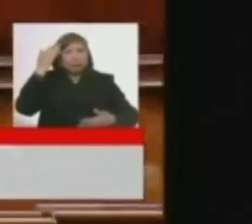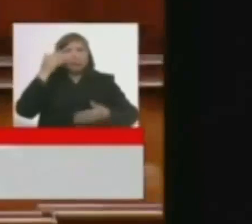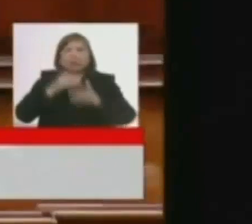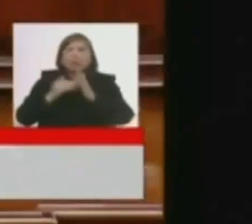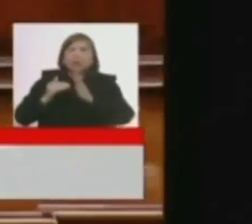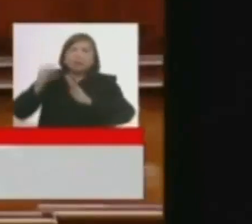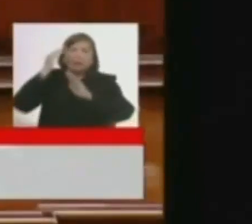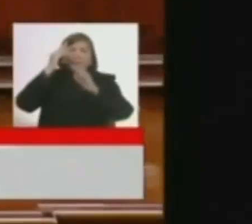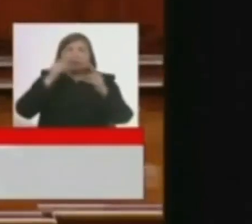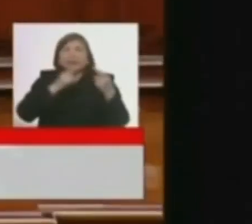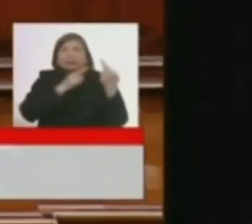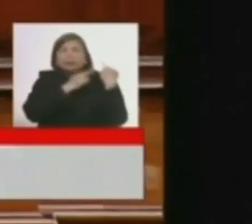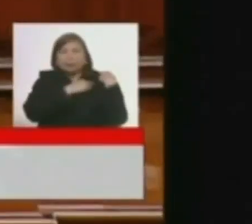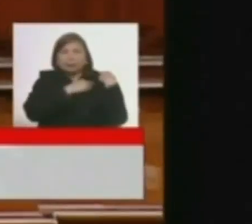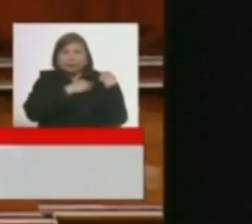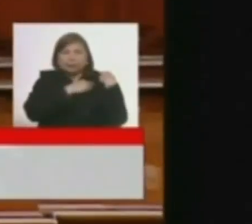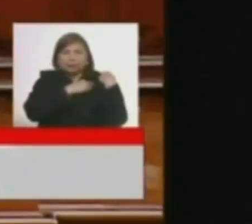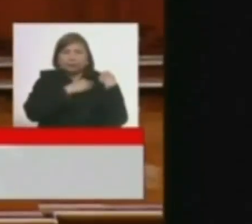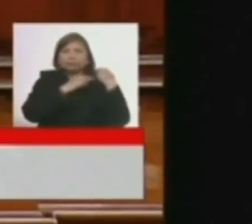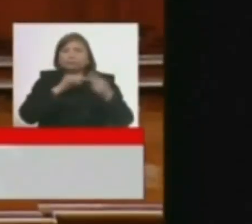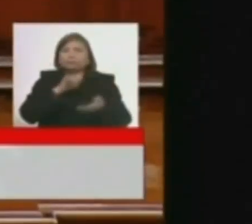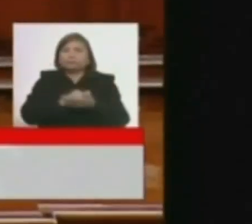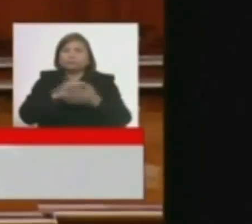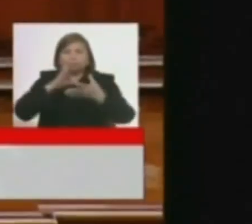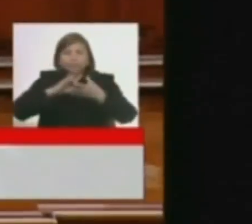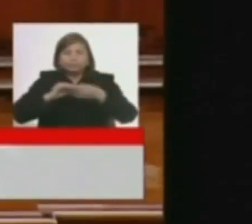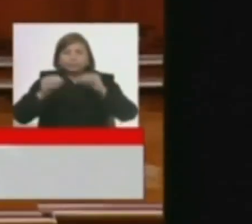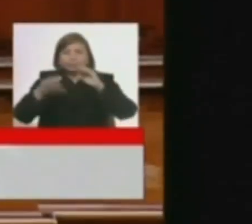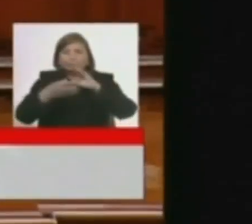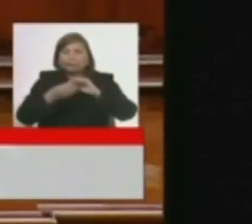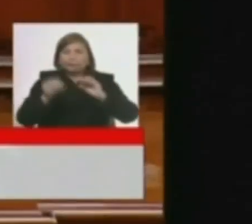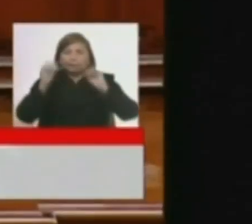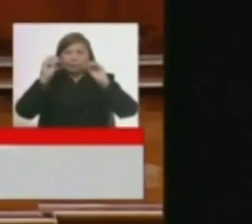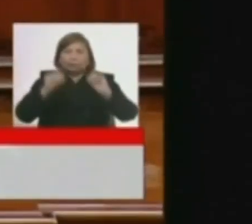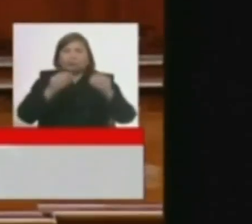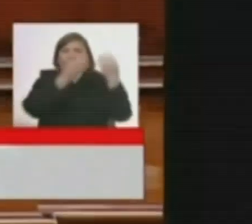alta responsabilidad. Bueno, ya nos vamos. Gracias, Héctor. Gracias, Yuli. Gracias, Jaime. Buenas tardes.